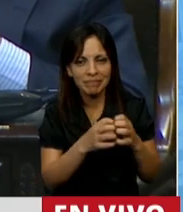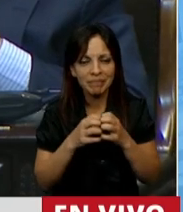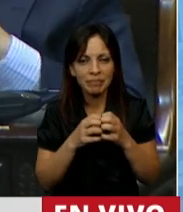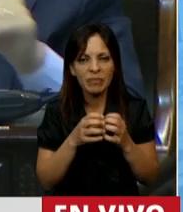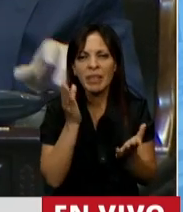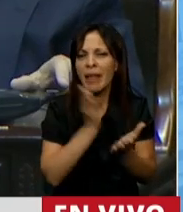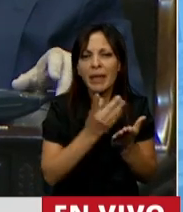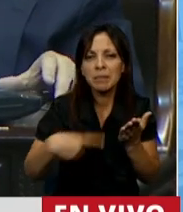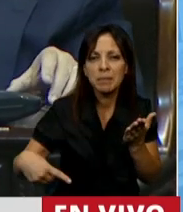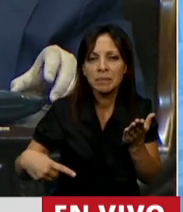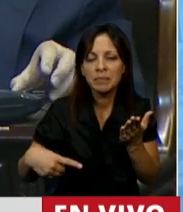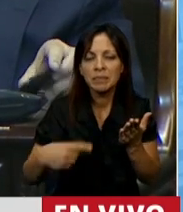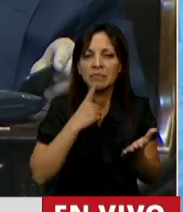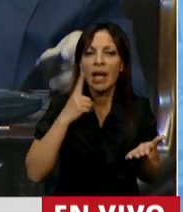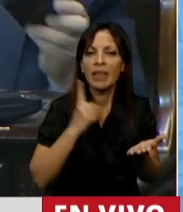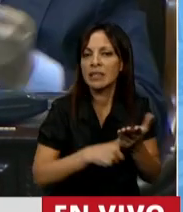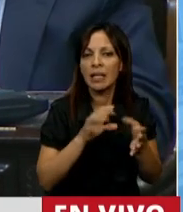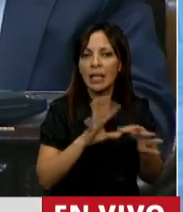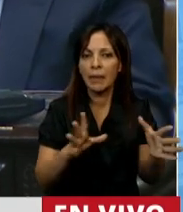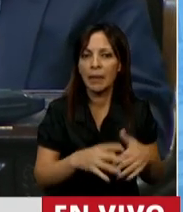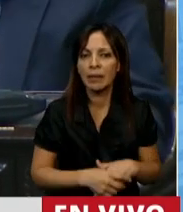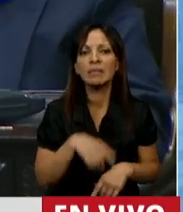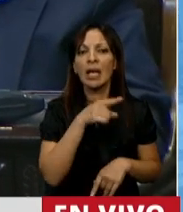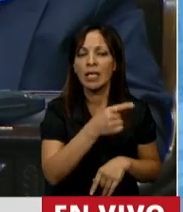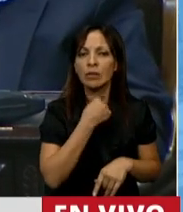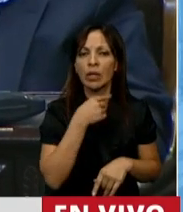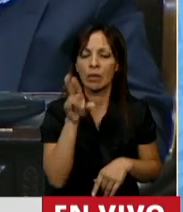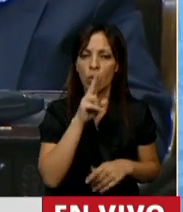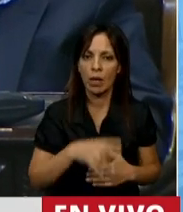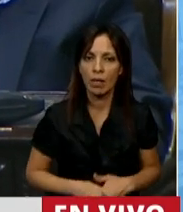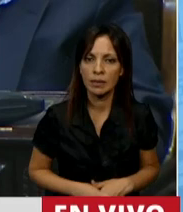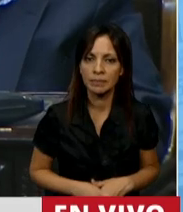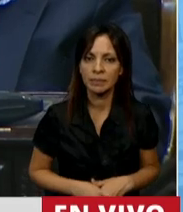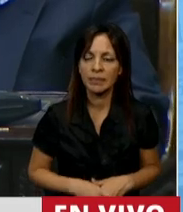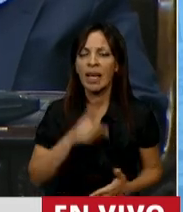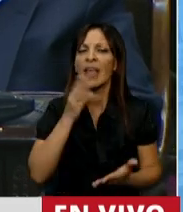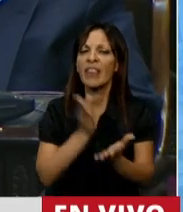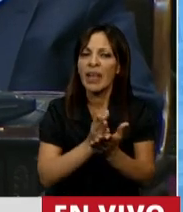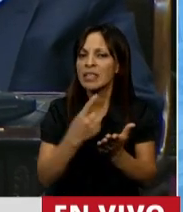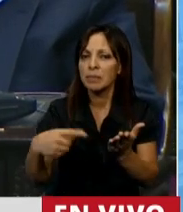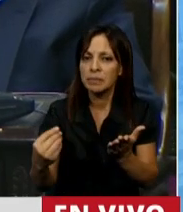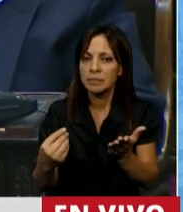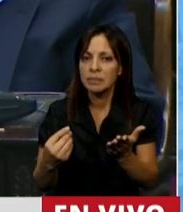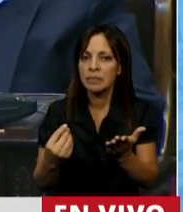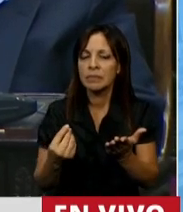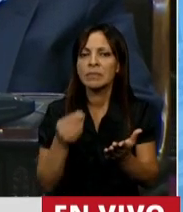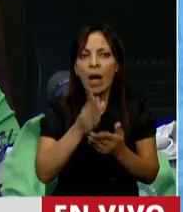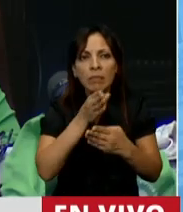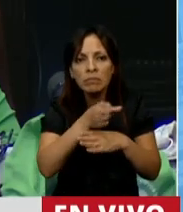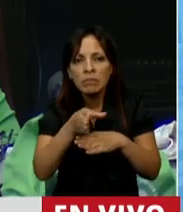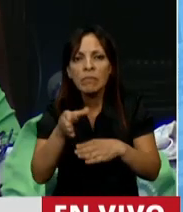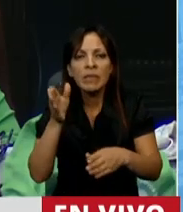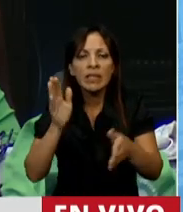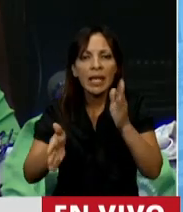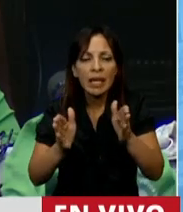Derecho a elegir libremente, esto que están peleando las mujeres. Derecho a tener un acceso a un